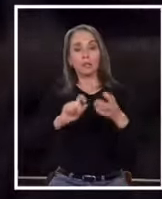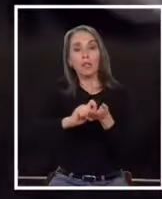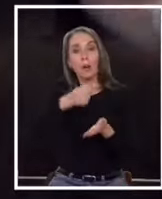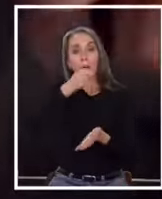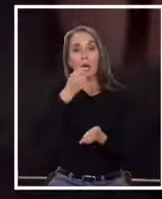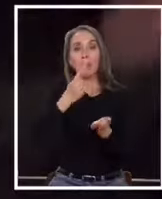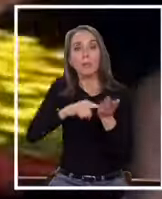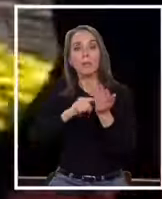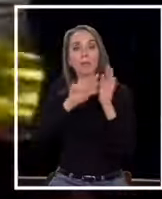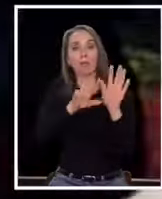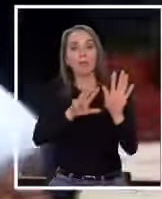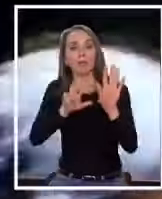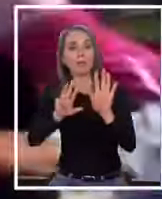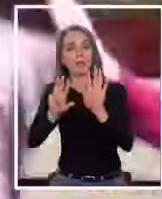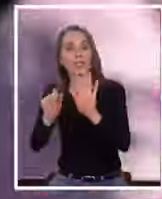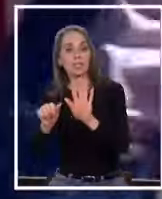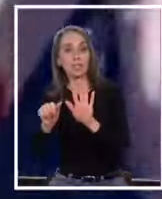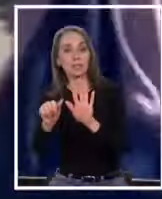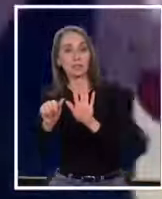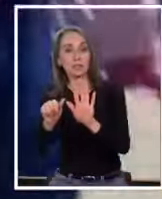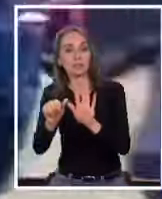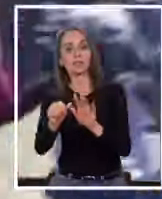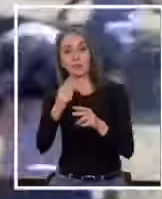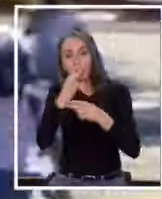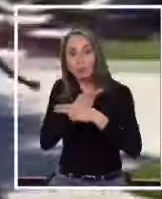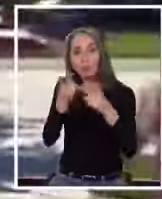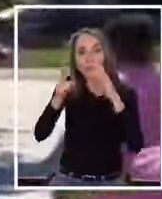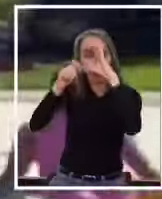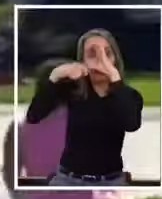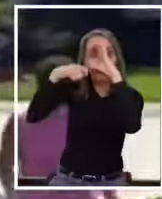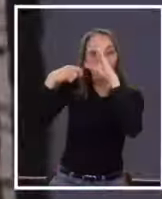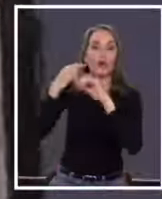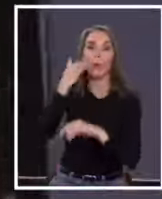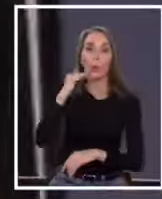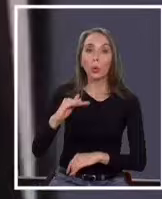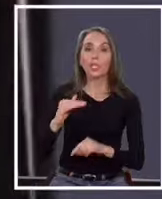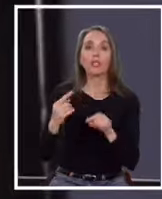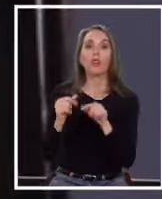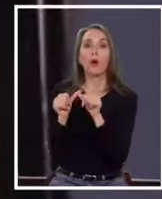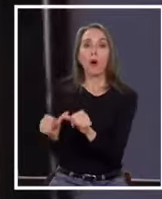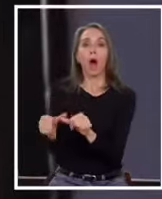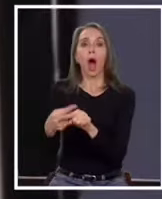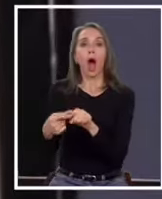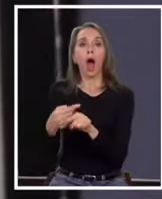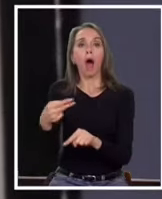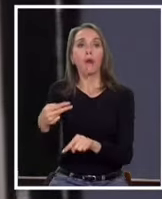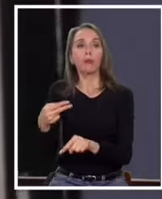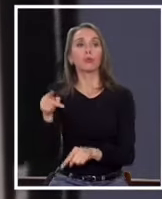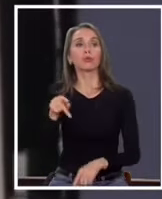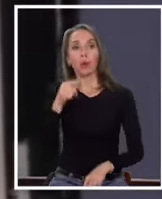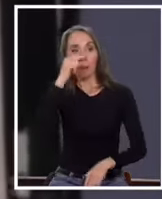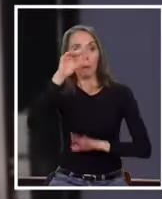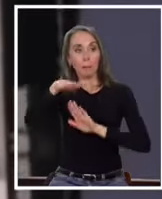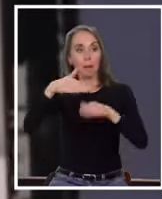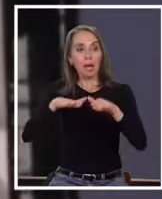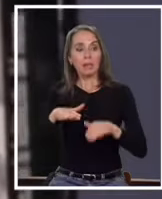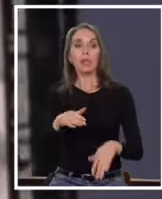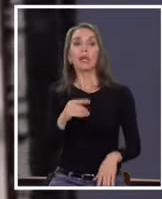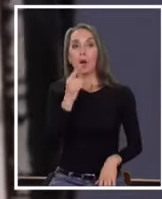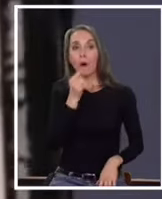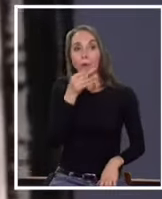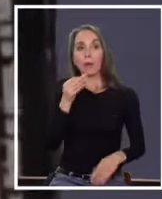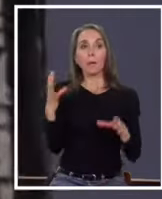de 1996, hacía patente la historia de un menor abusado sexualmente por Michael Jackson. Y la opción más rápida